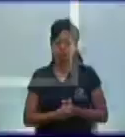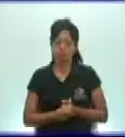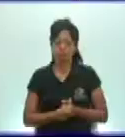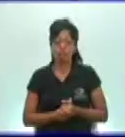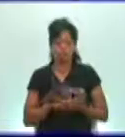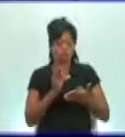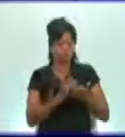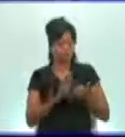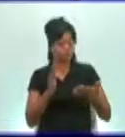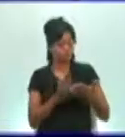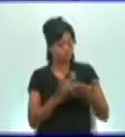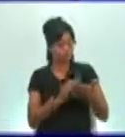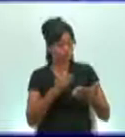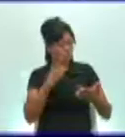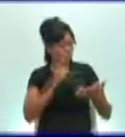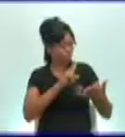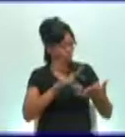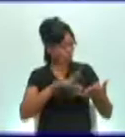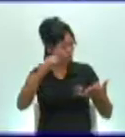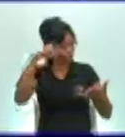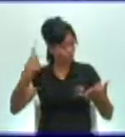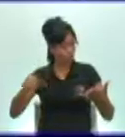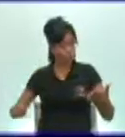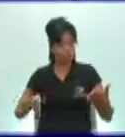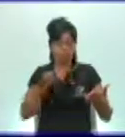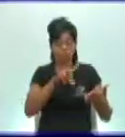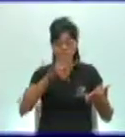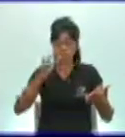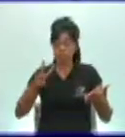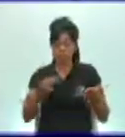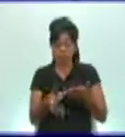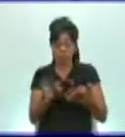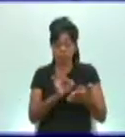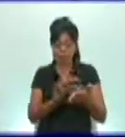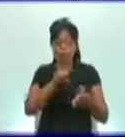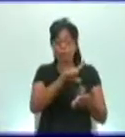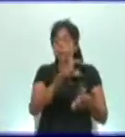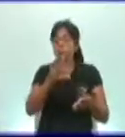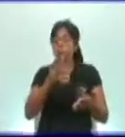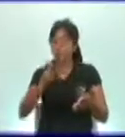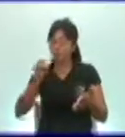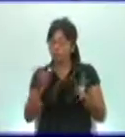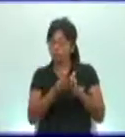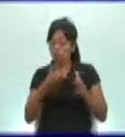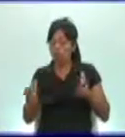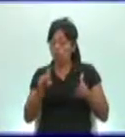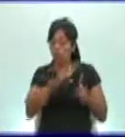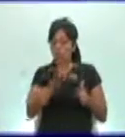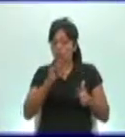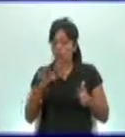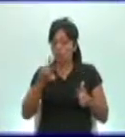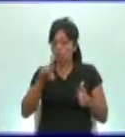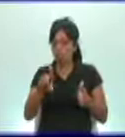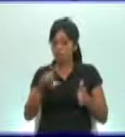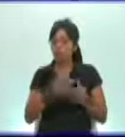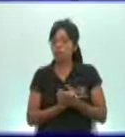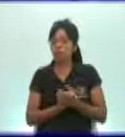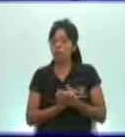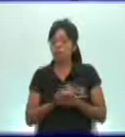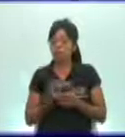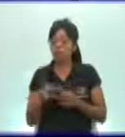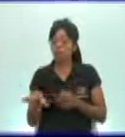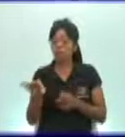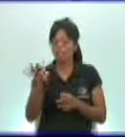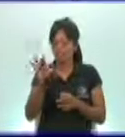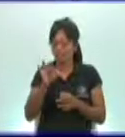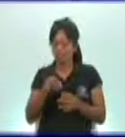localiza en tu libro de texto el ejercicio 13, página 180 a la 181. Solo extraerás